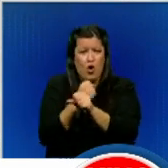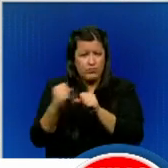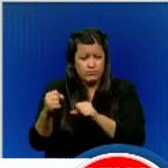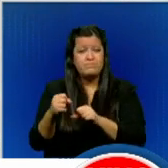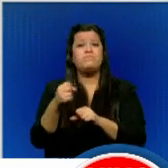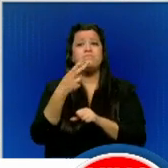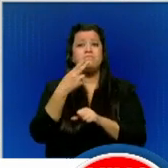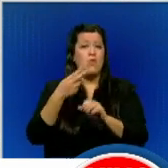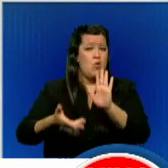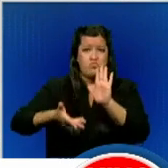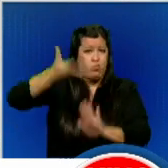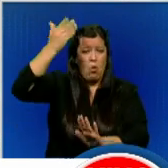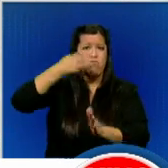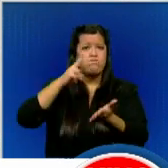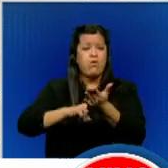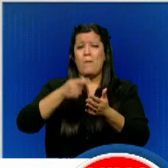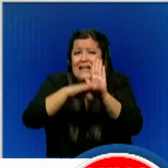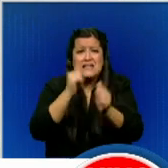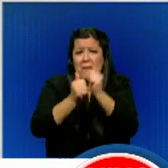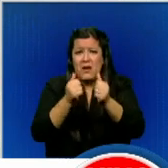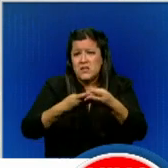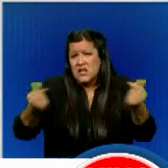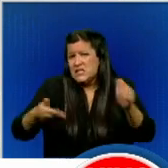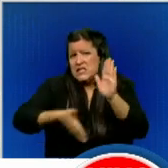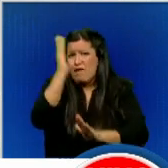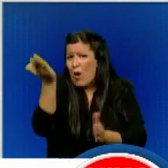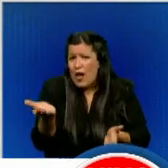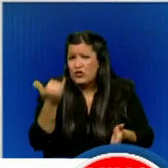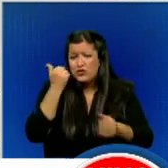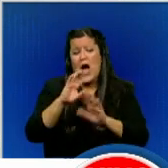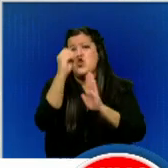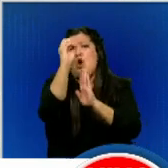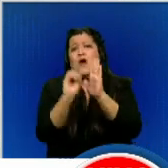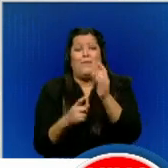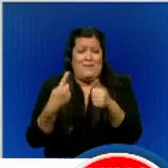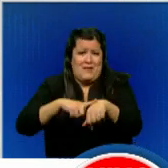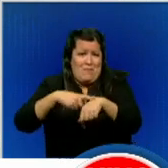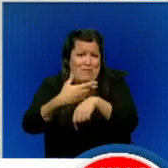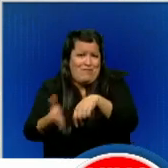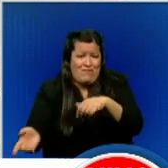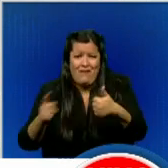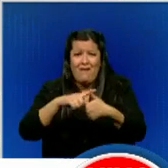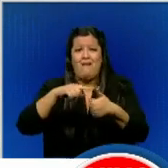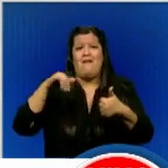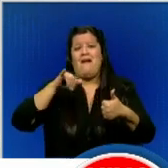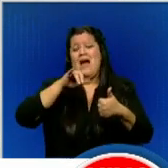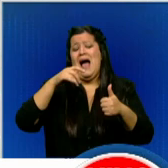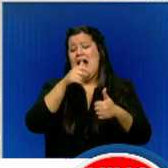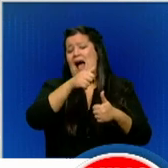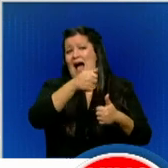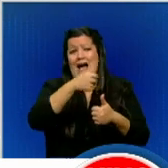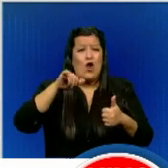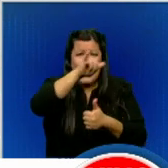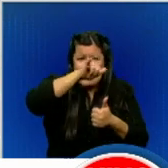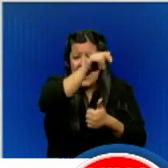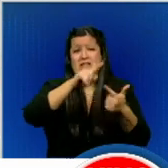para arriba el precio de las computadoras los teléfonos baratos pues si no me semana el tiempo las varias aerolíneas que se fueron